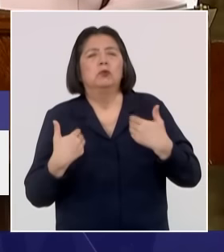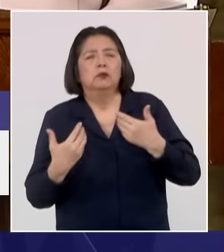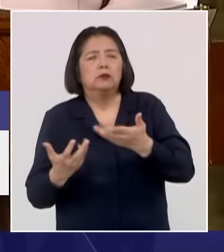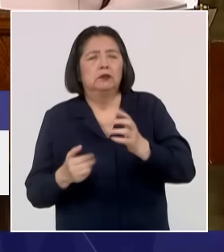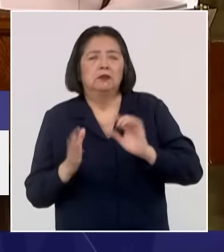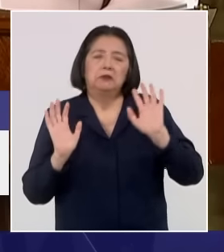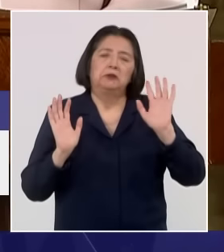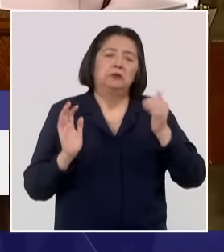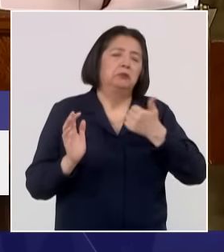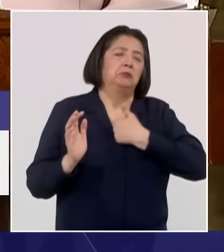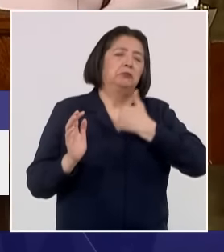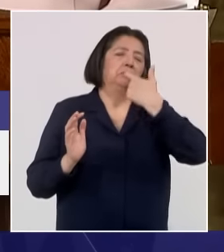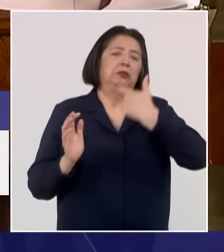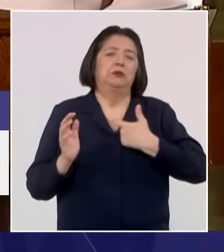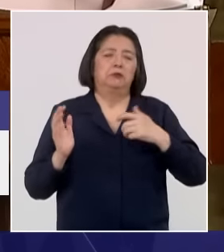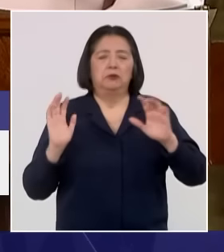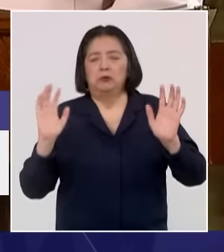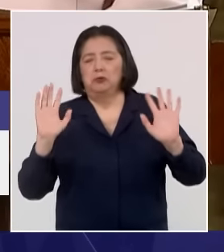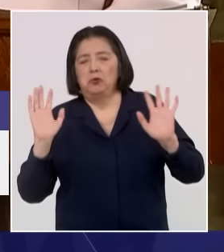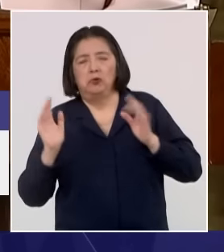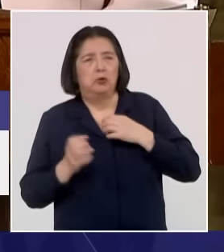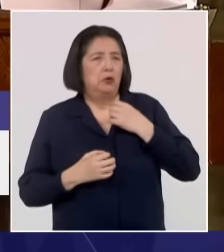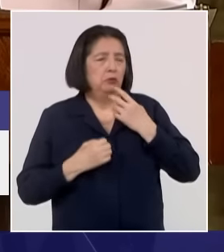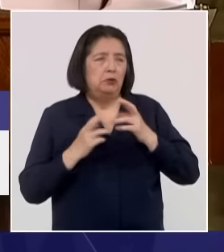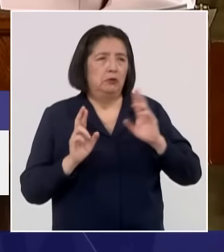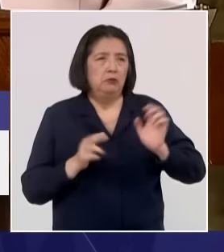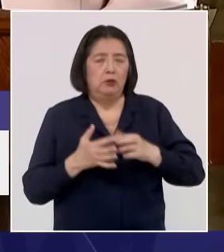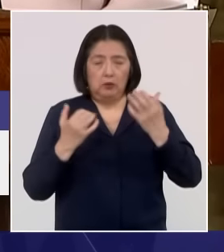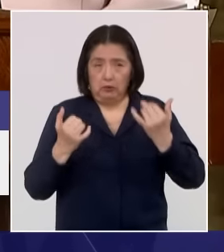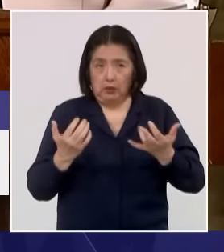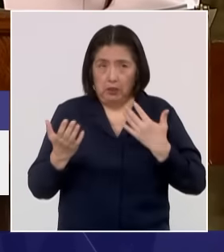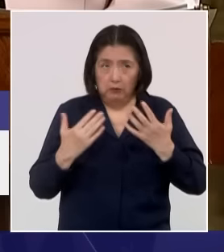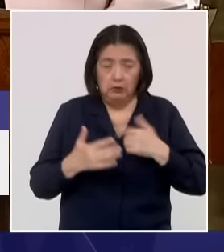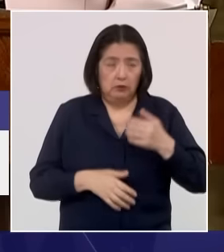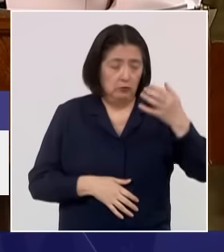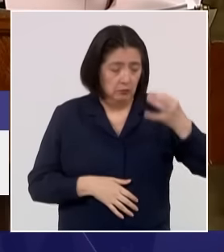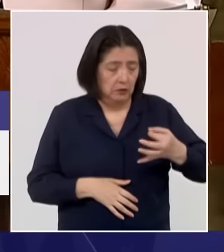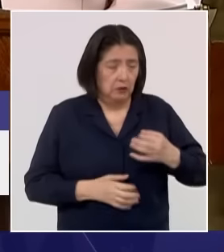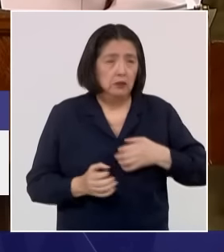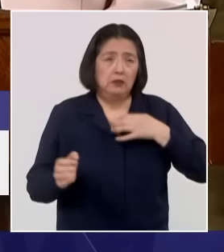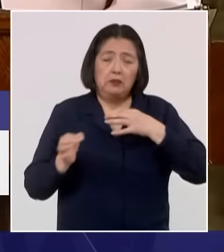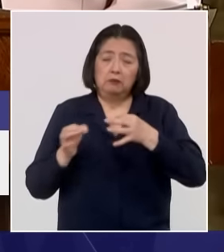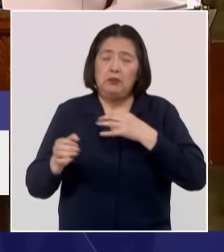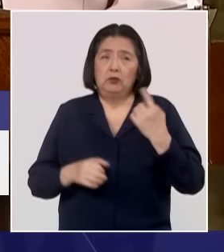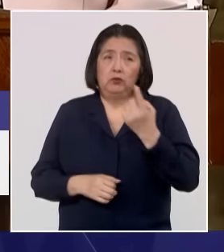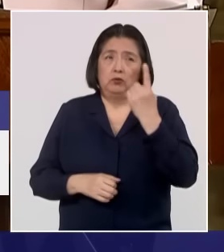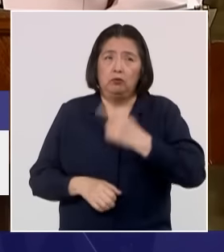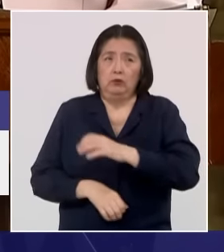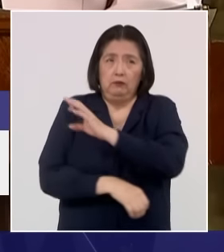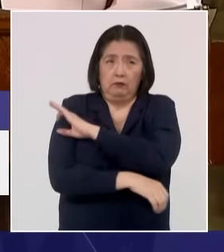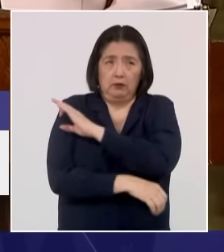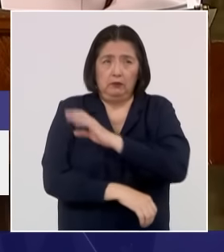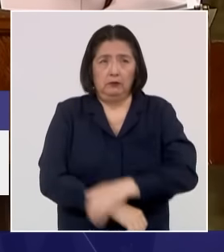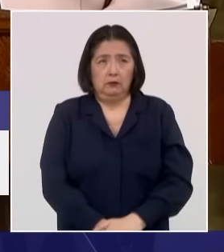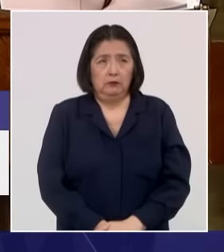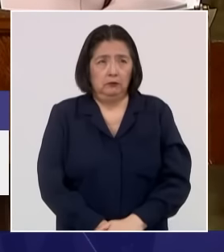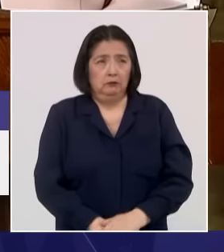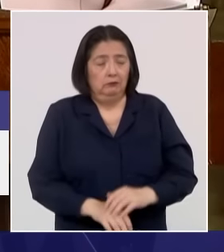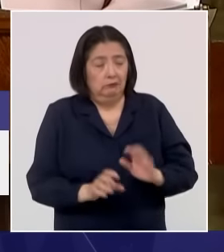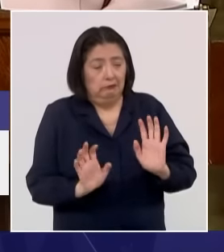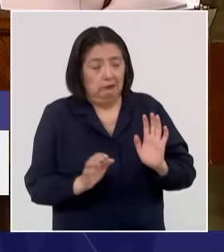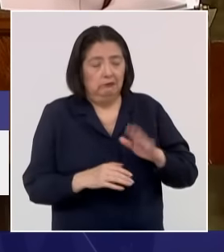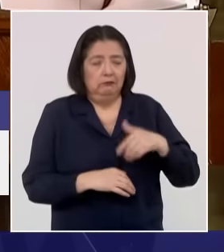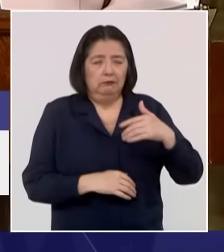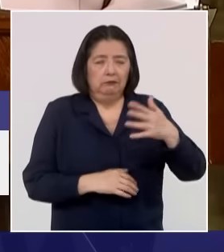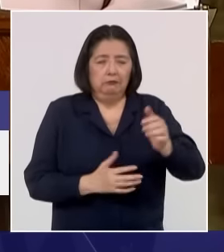eran temas personales, que no iba a ahondar en ello. Hoy habla de que su verdad pues será expuesta solo ante la fiscalía. Pero esto viene después